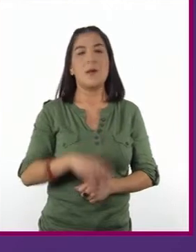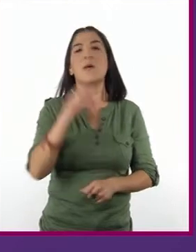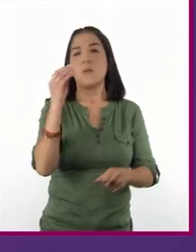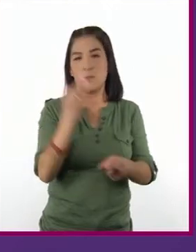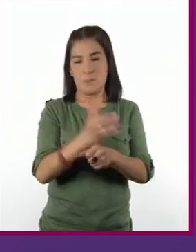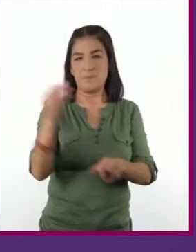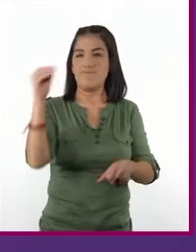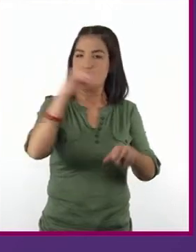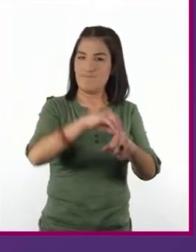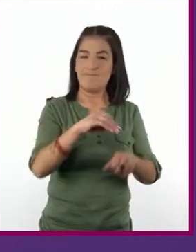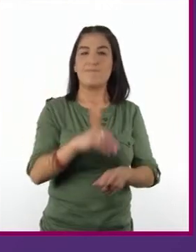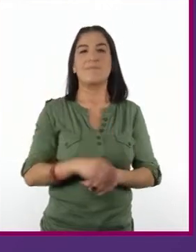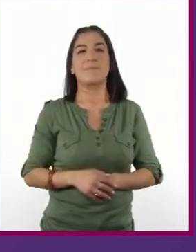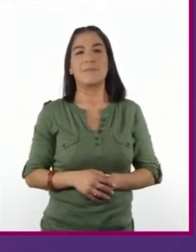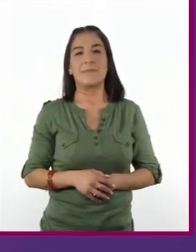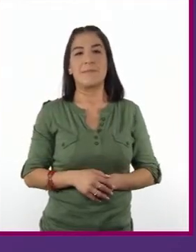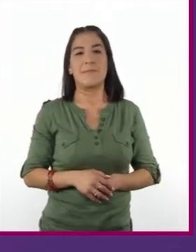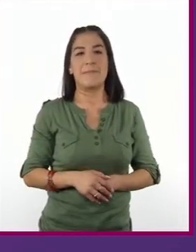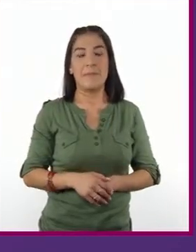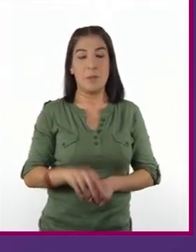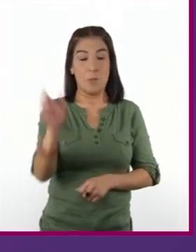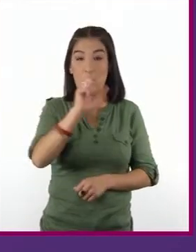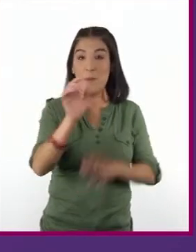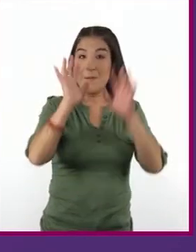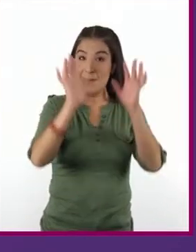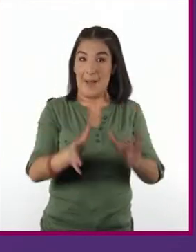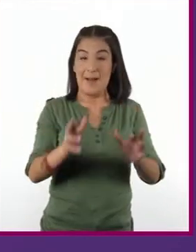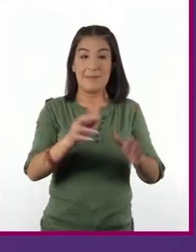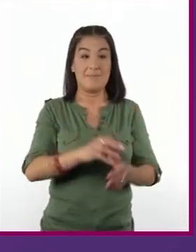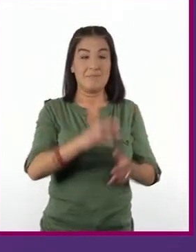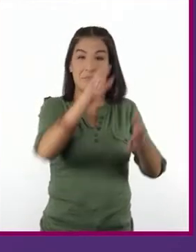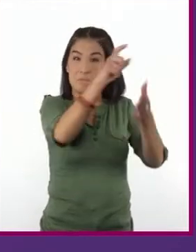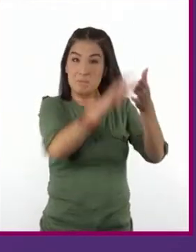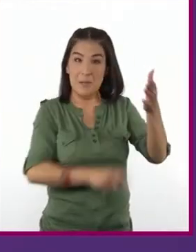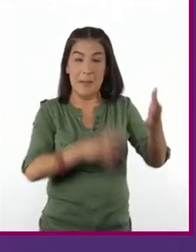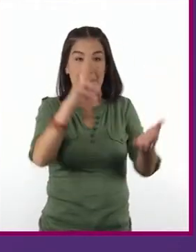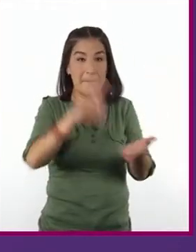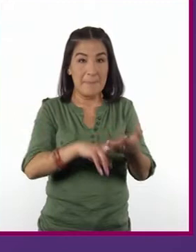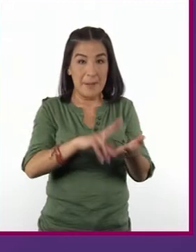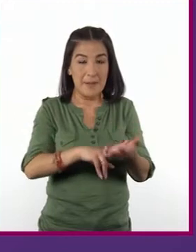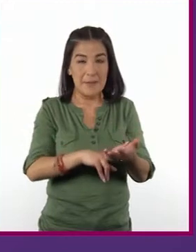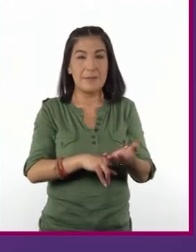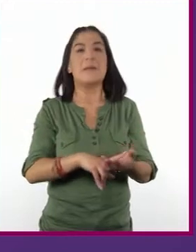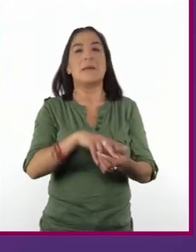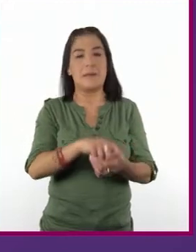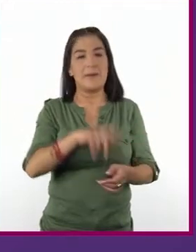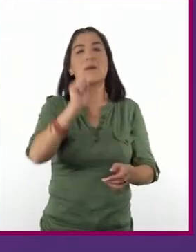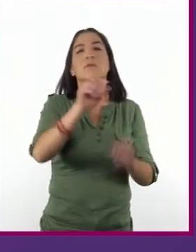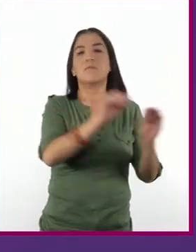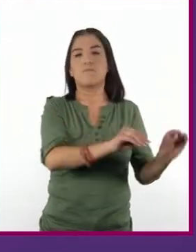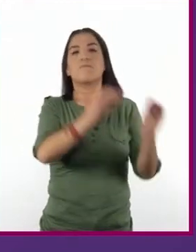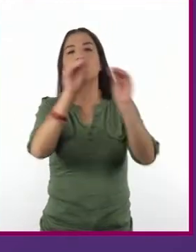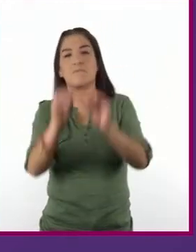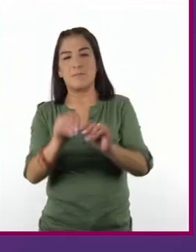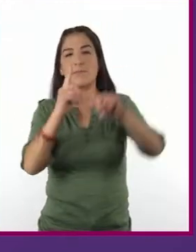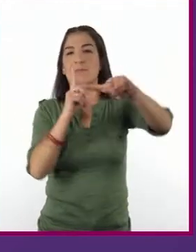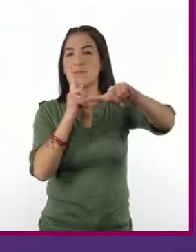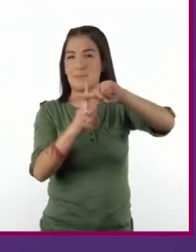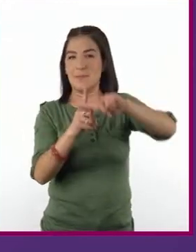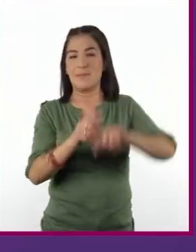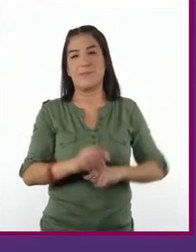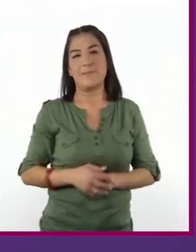en la tabla. Una vez que ya registramos los valores de y en la tabla, vamos a graficar en el plano